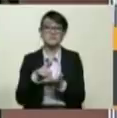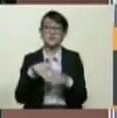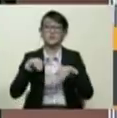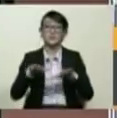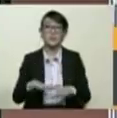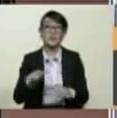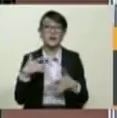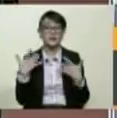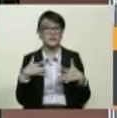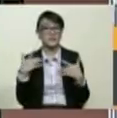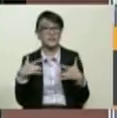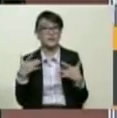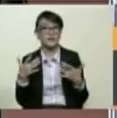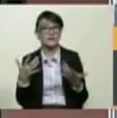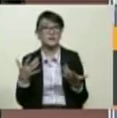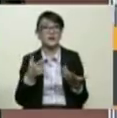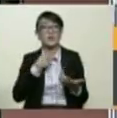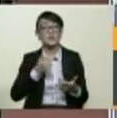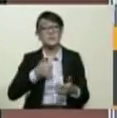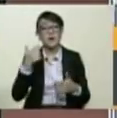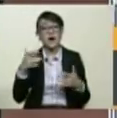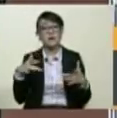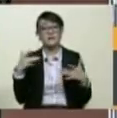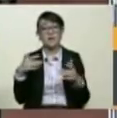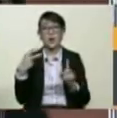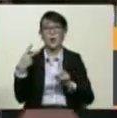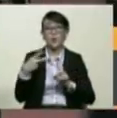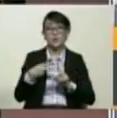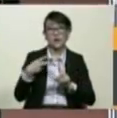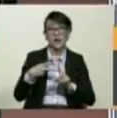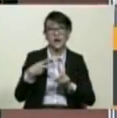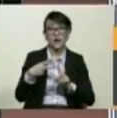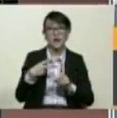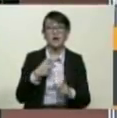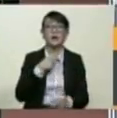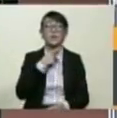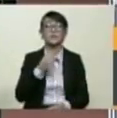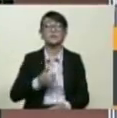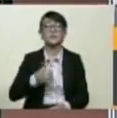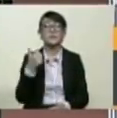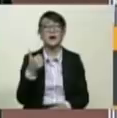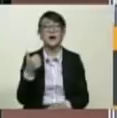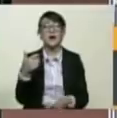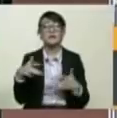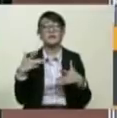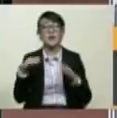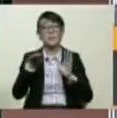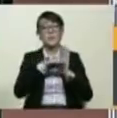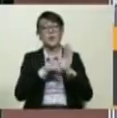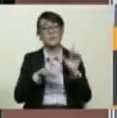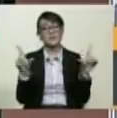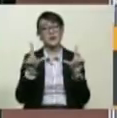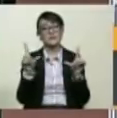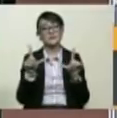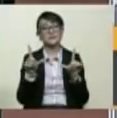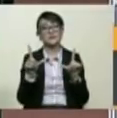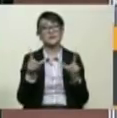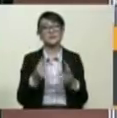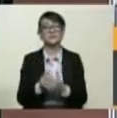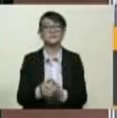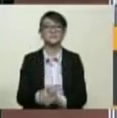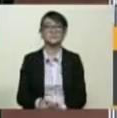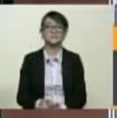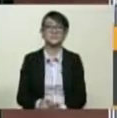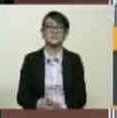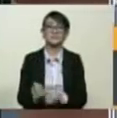suspende la actividad. Le gustan más las actividades en los hoteles, le gustan más las actividades en programas de televisión donde lo entrevista Vladimir a la una, o